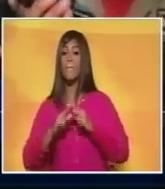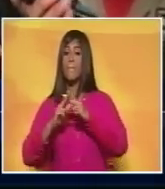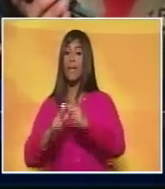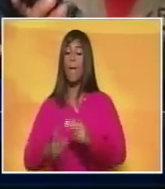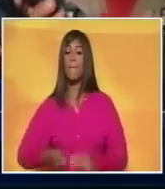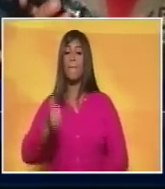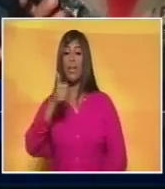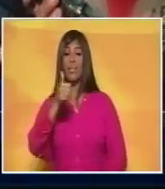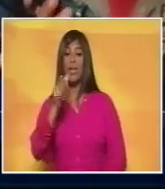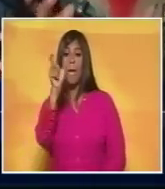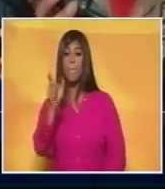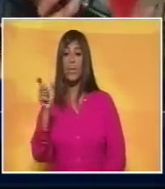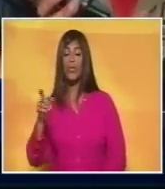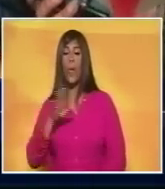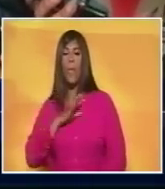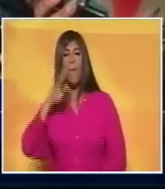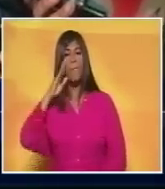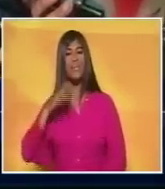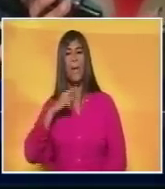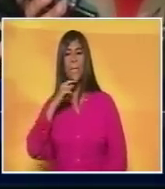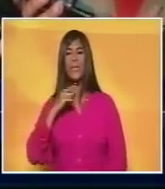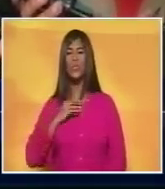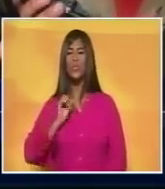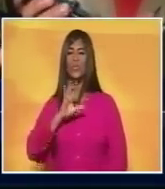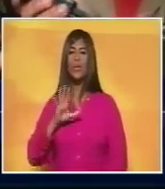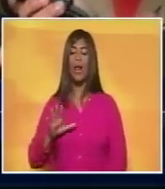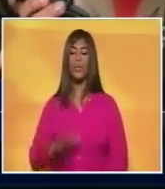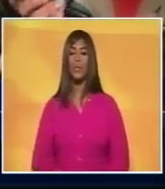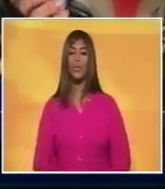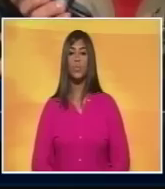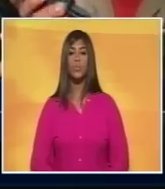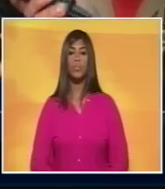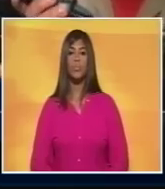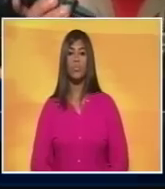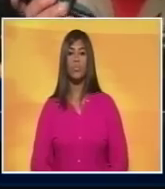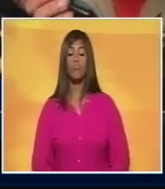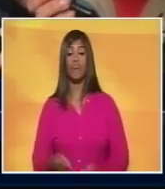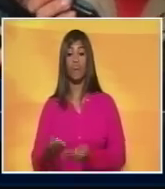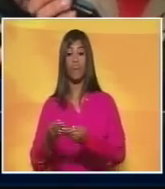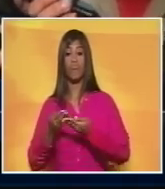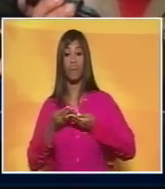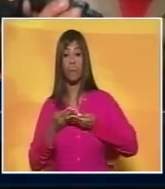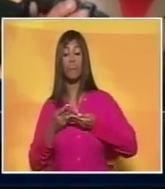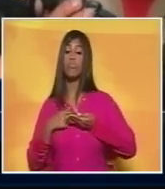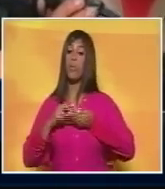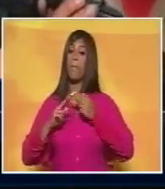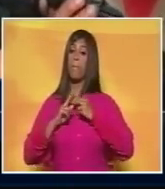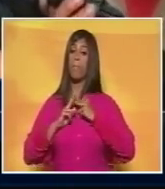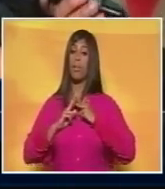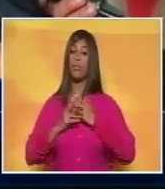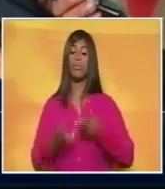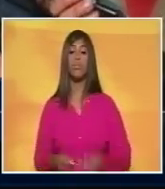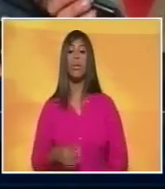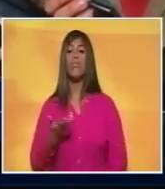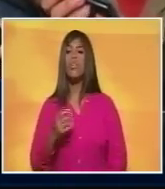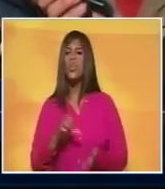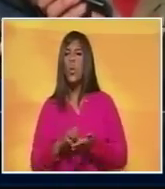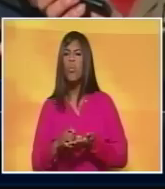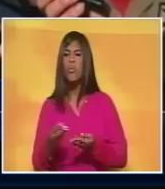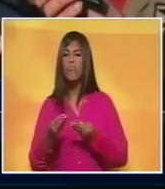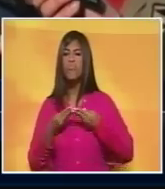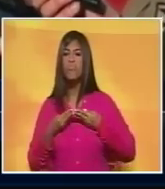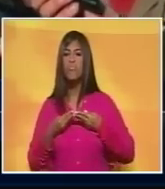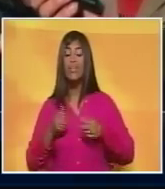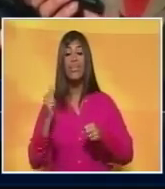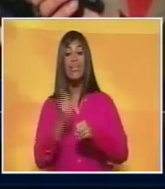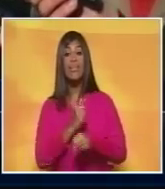10 compañeros y compañeros de la milicia. Recibieron su crédito. Y por supuesto, ¿de dónde viene eso?